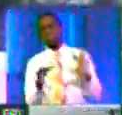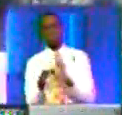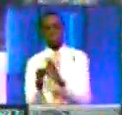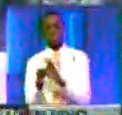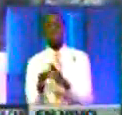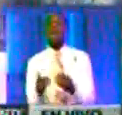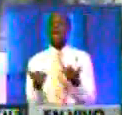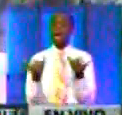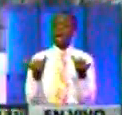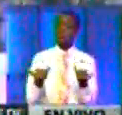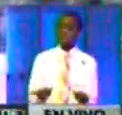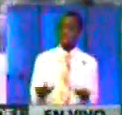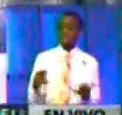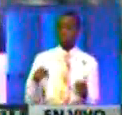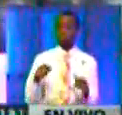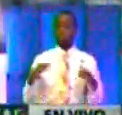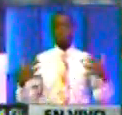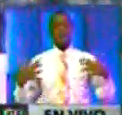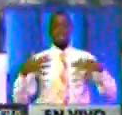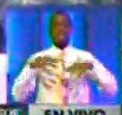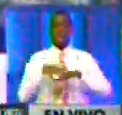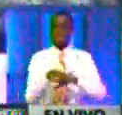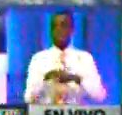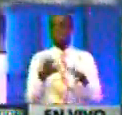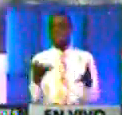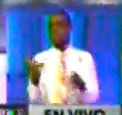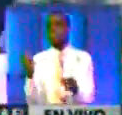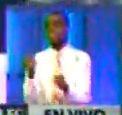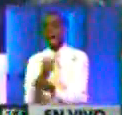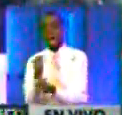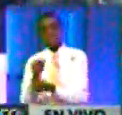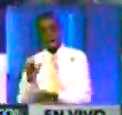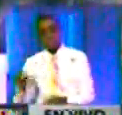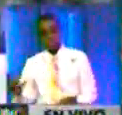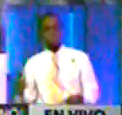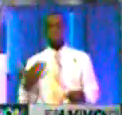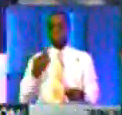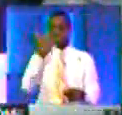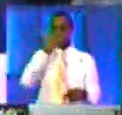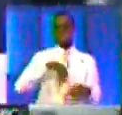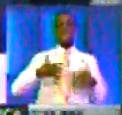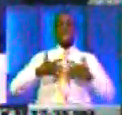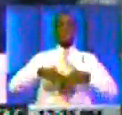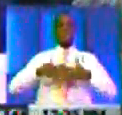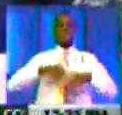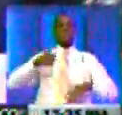estamos viendo aquí, trabajadores, empresarios y